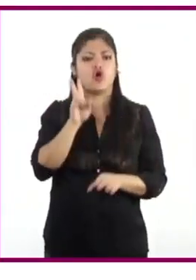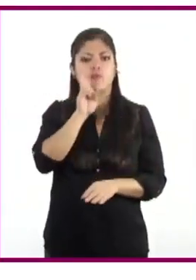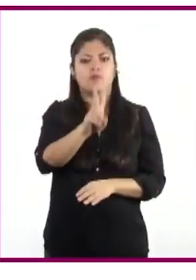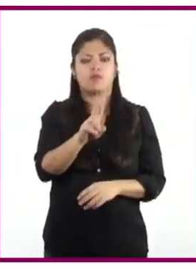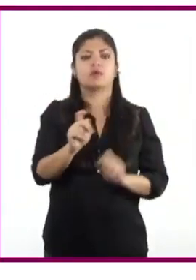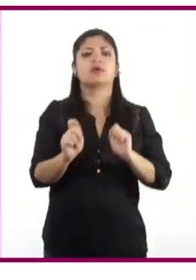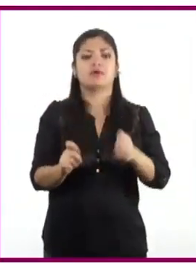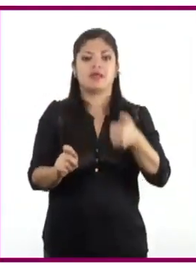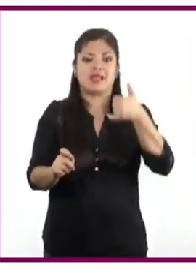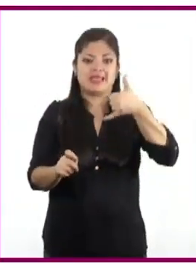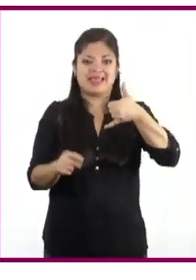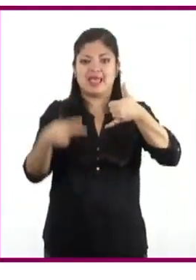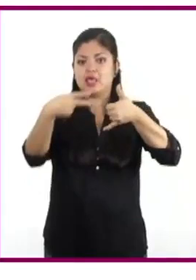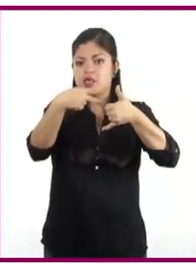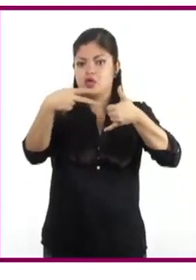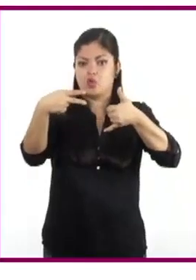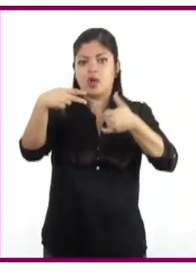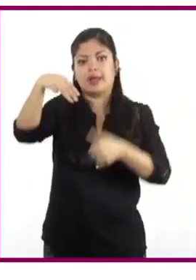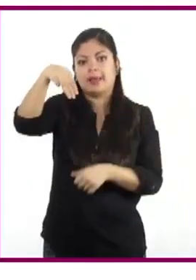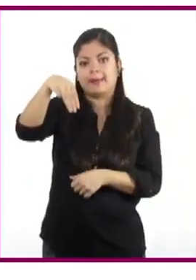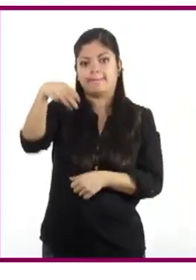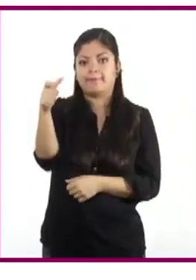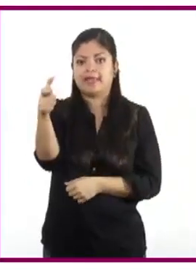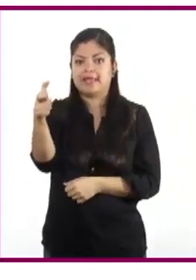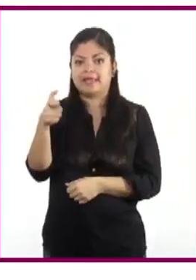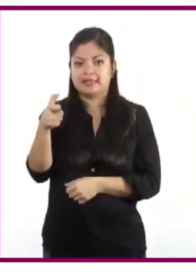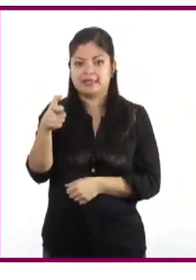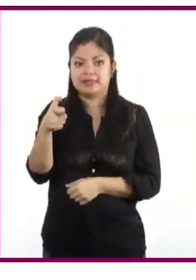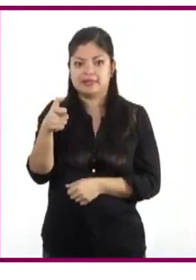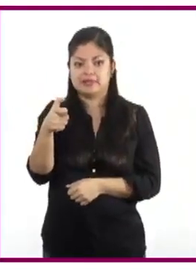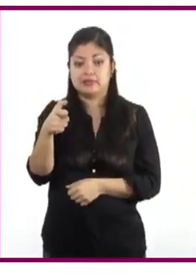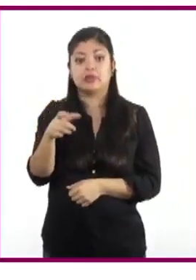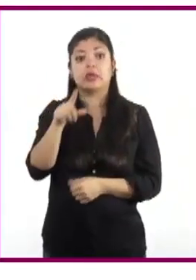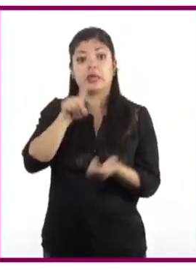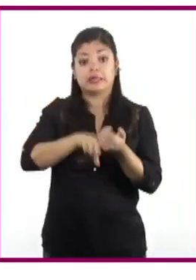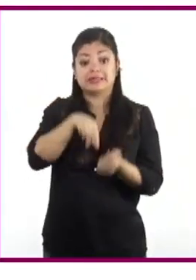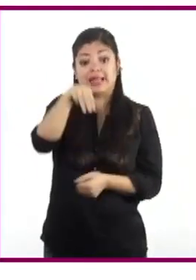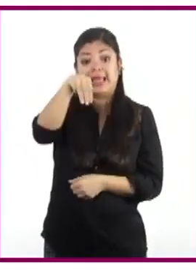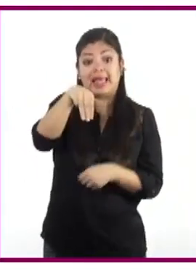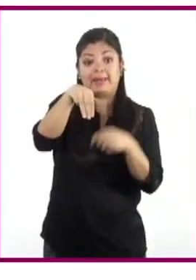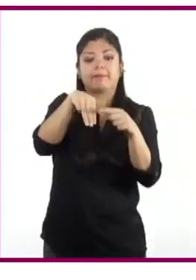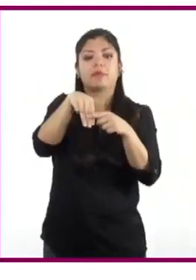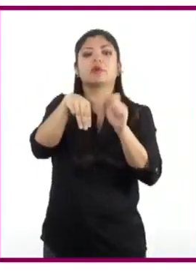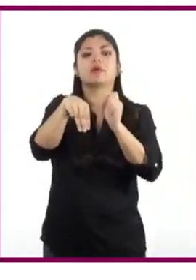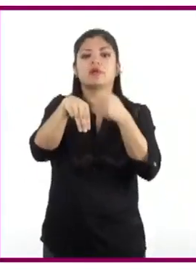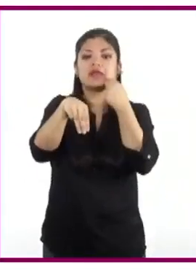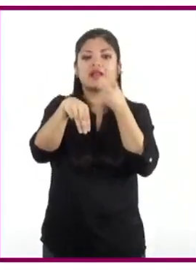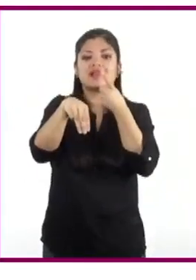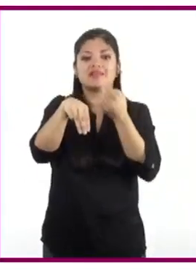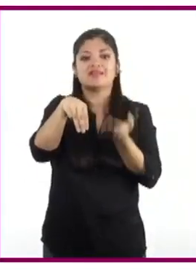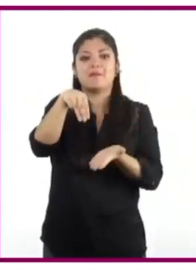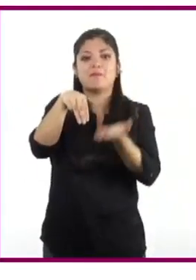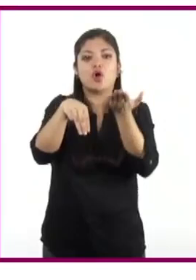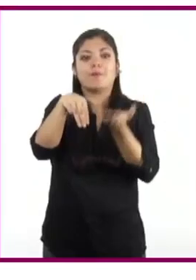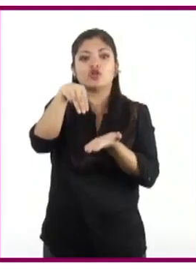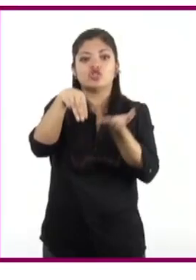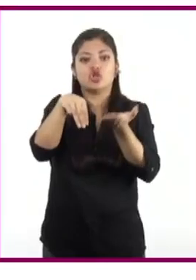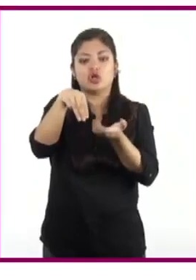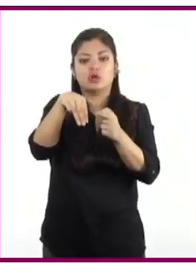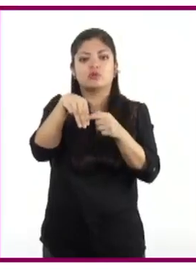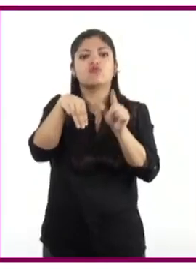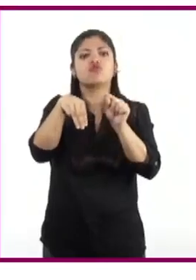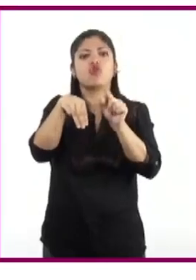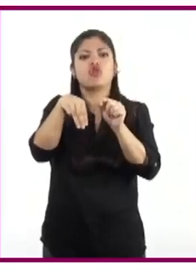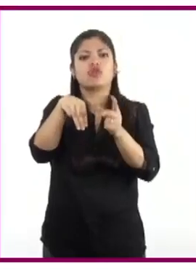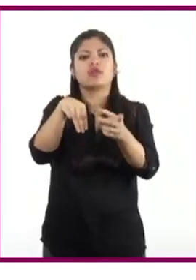Y igual a MX, donde M es la constante de proporcionalidad, la cual se obtiene